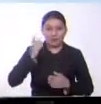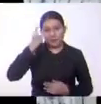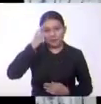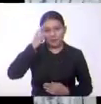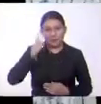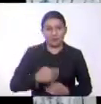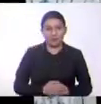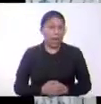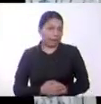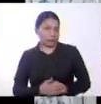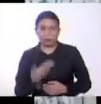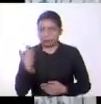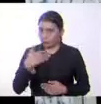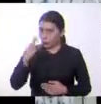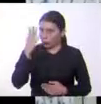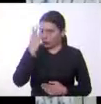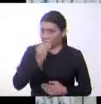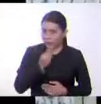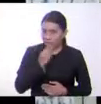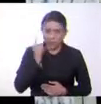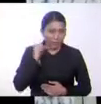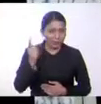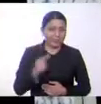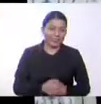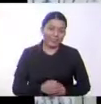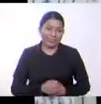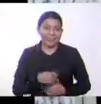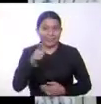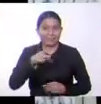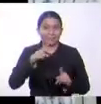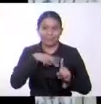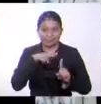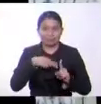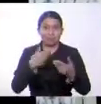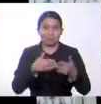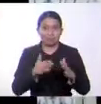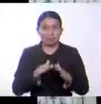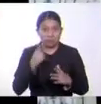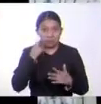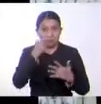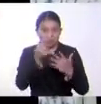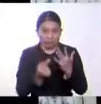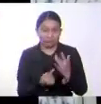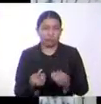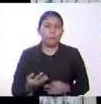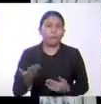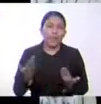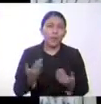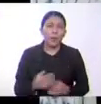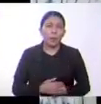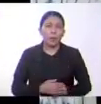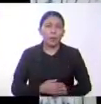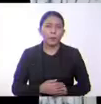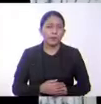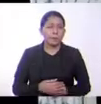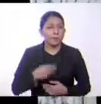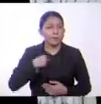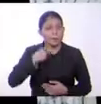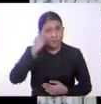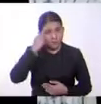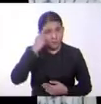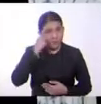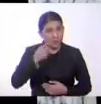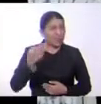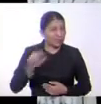pensamientos. Ah, qué bien, Cecilia. Dentro de las características, de hecho, mencionábamos eso. Pero seguramente eso también requiere